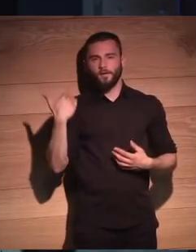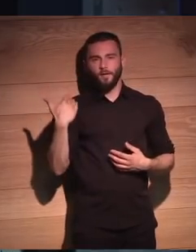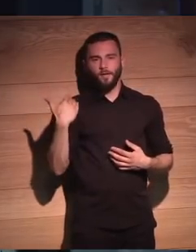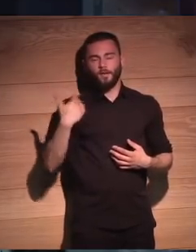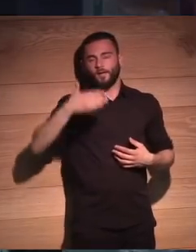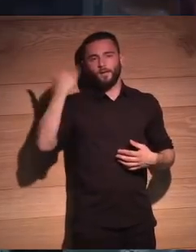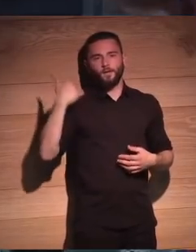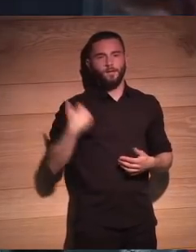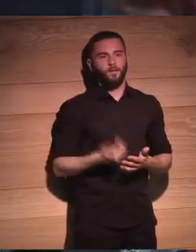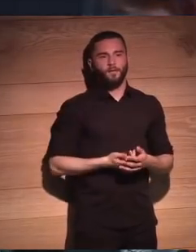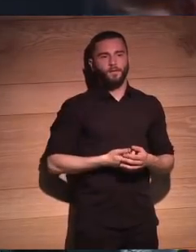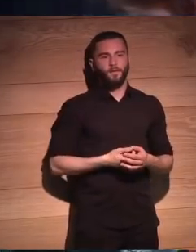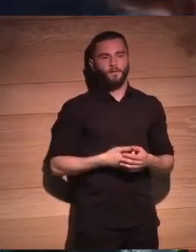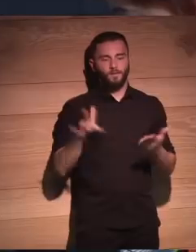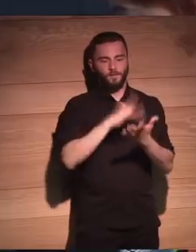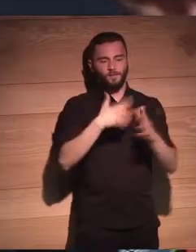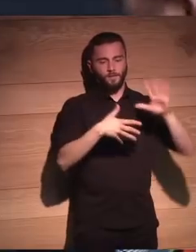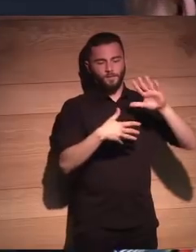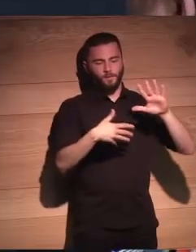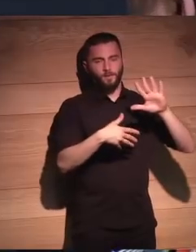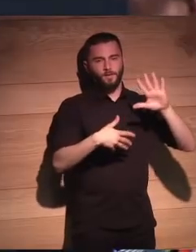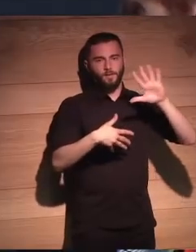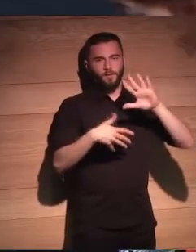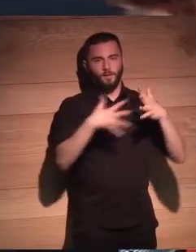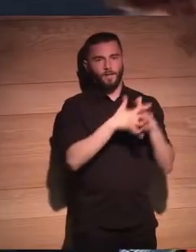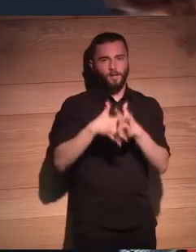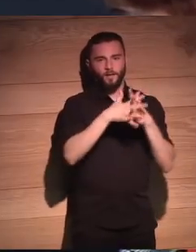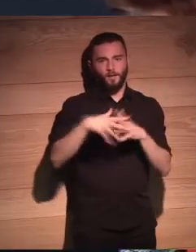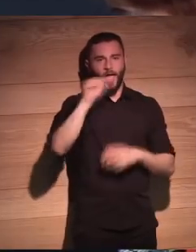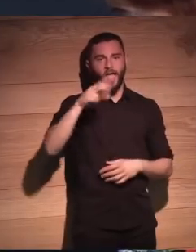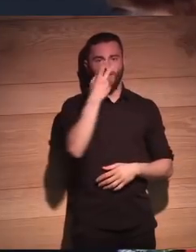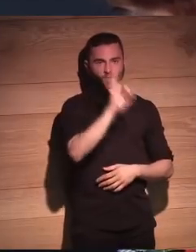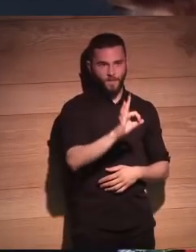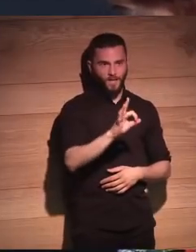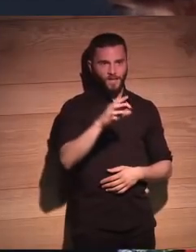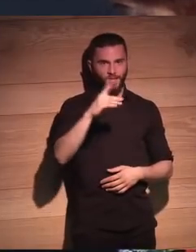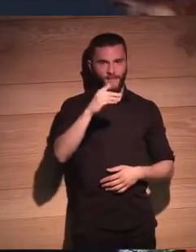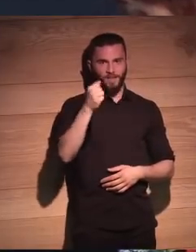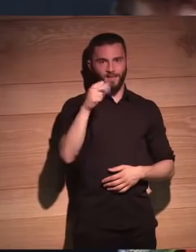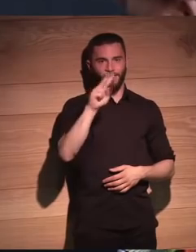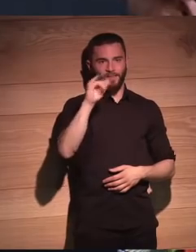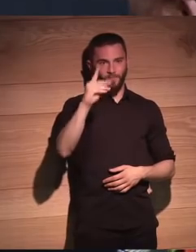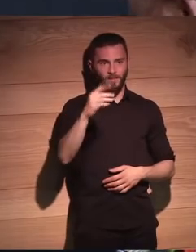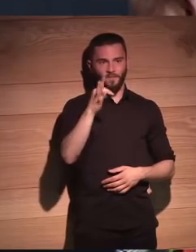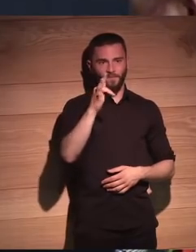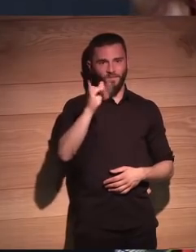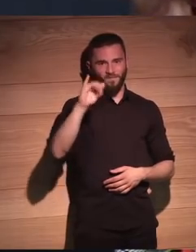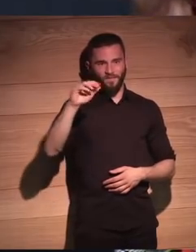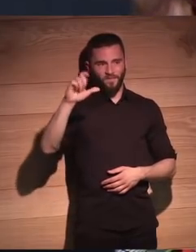los grandes de las grandes revistas americanas de los años 20, etcétera, etcétera, ¿no? Virgil Finlay, fundamentalmente. Y crean una